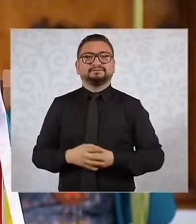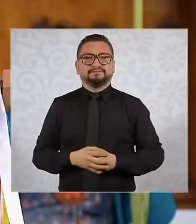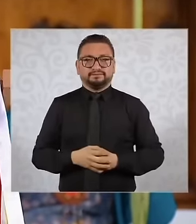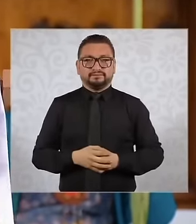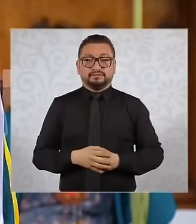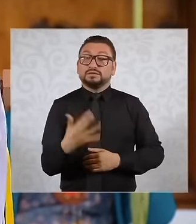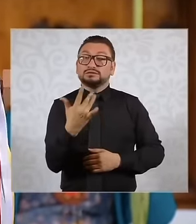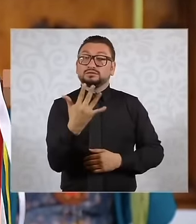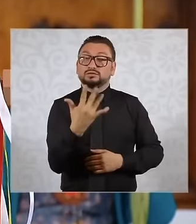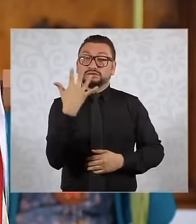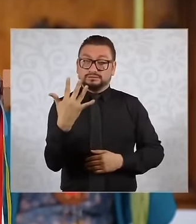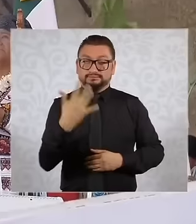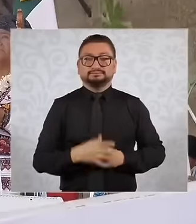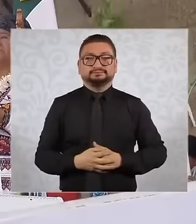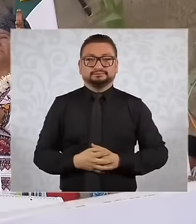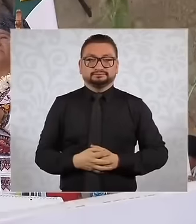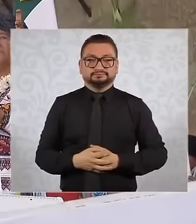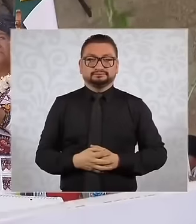55.